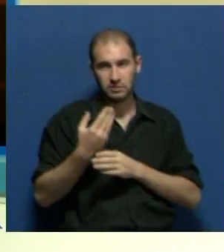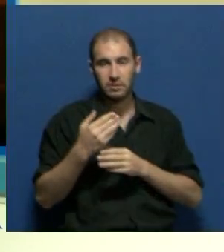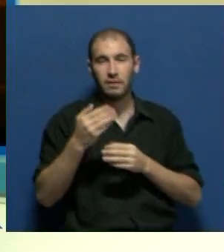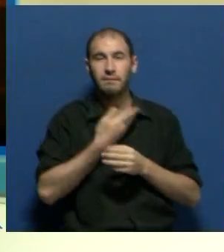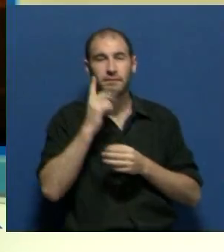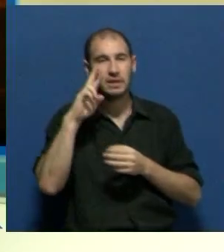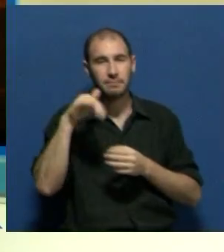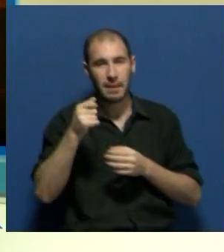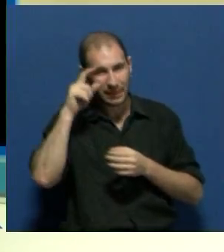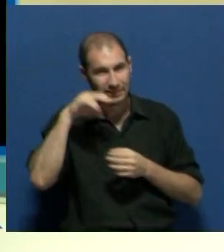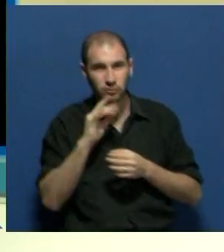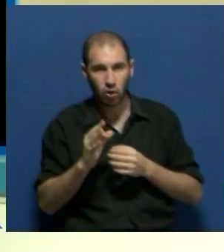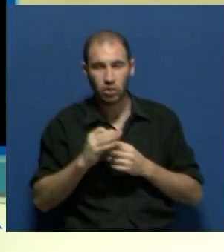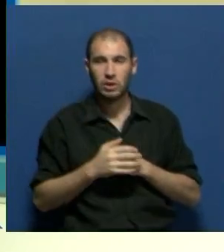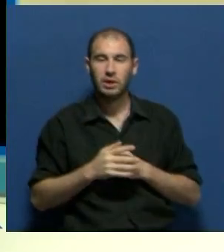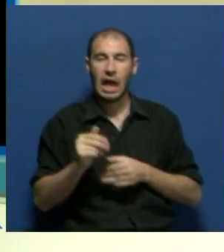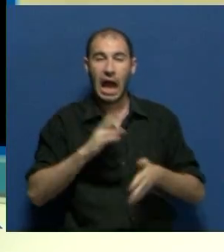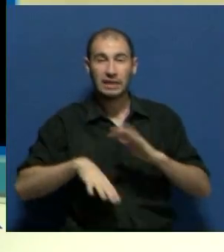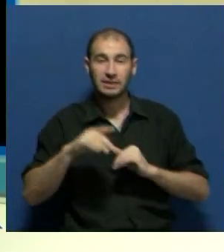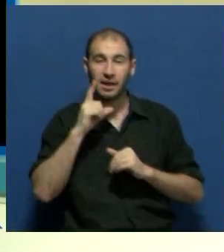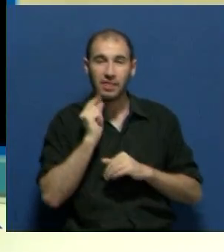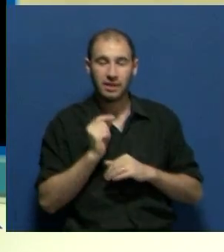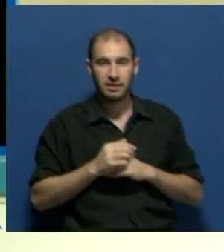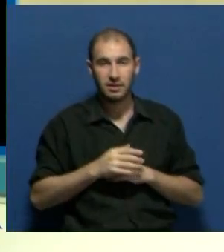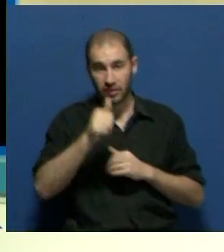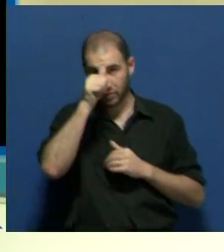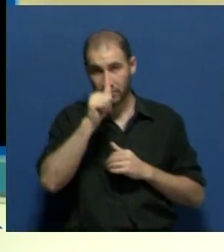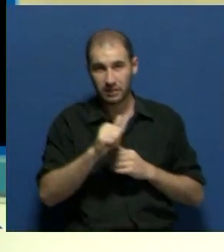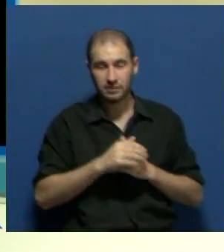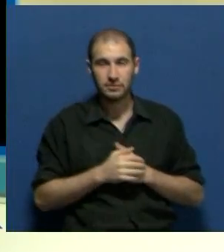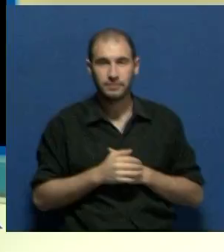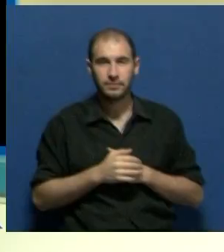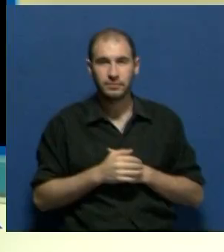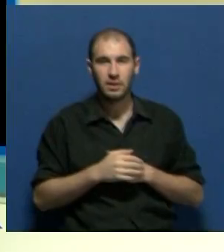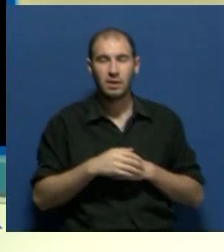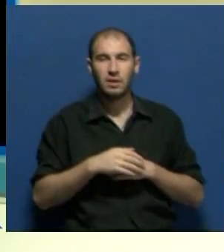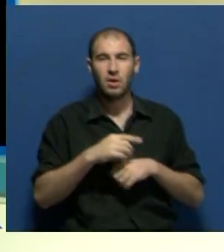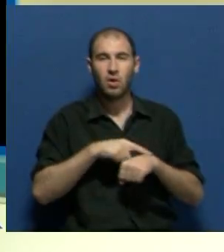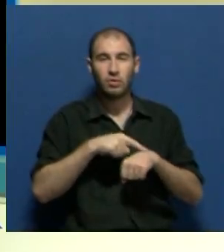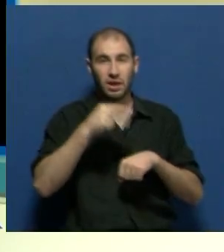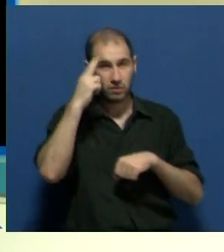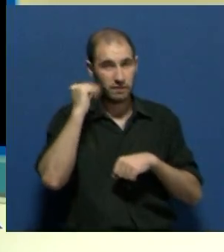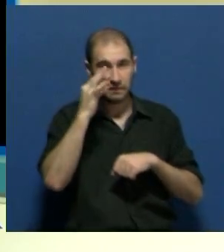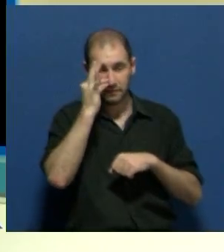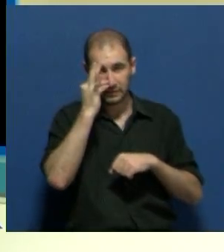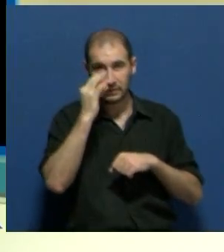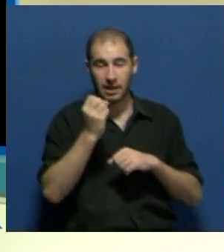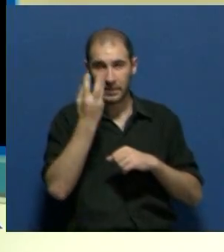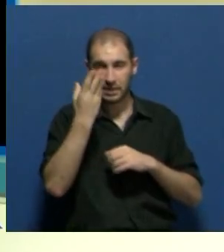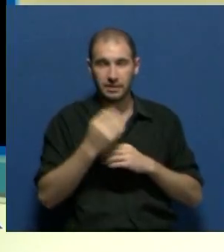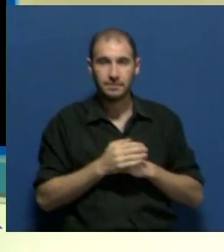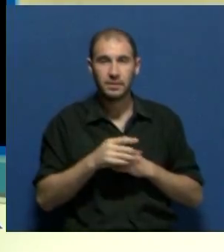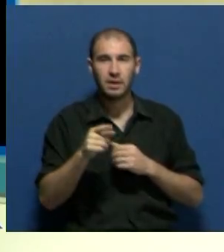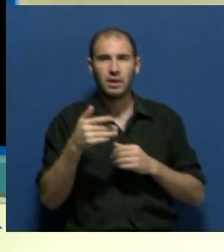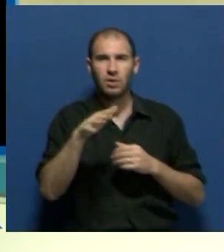Firmamento, vamos a realizar el día domingo a las a las 9:20 de la mañana